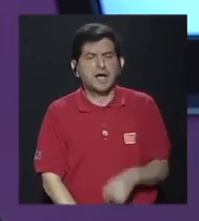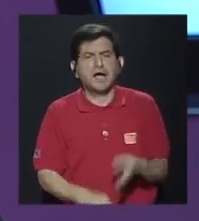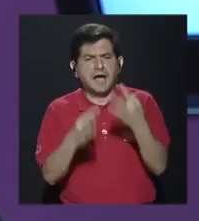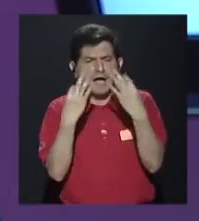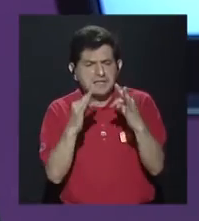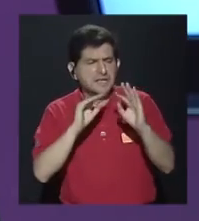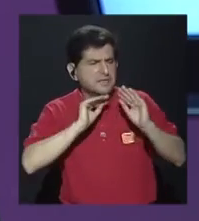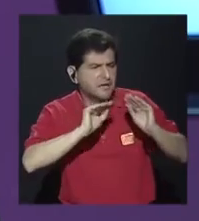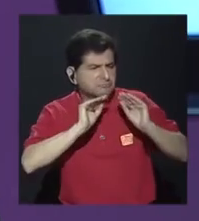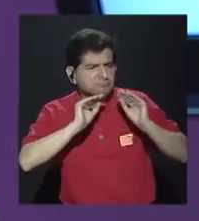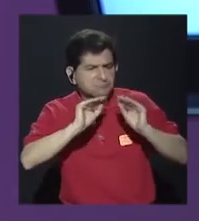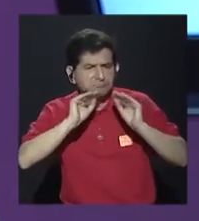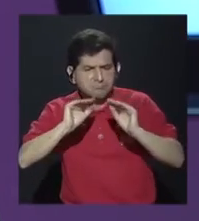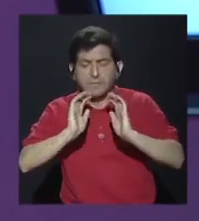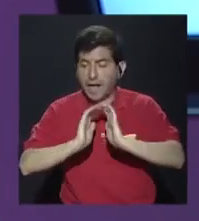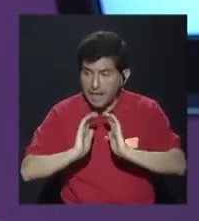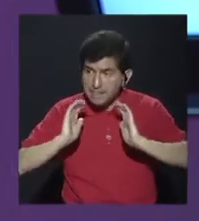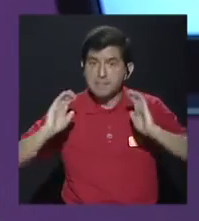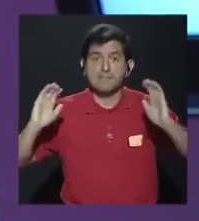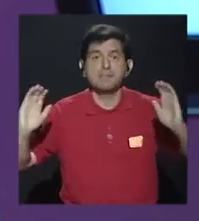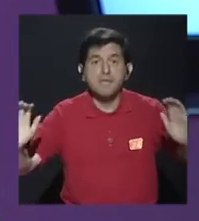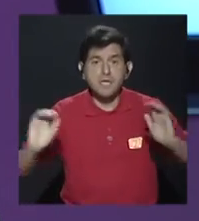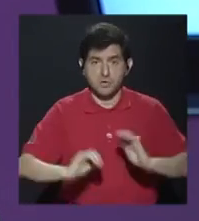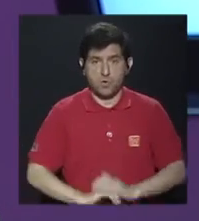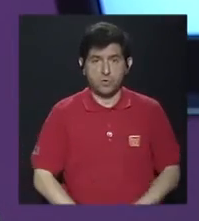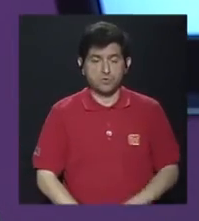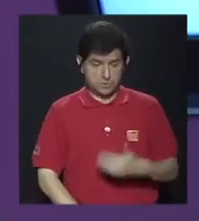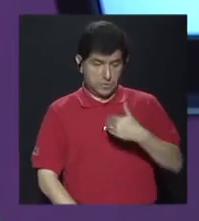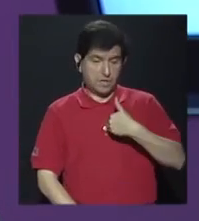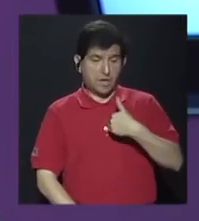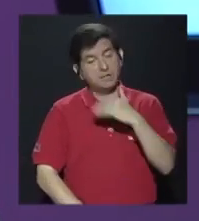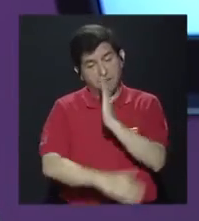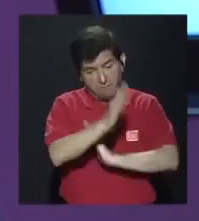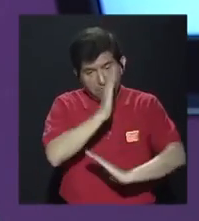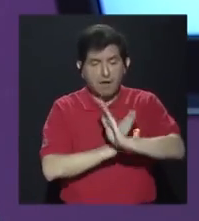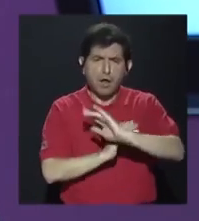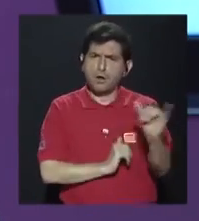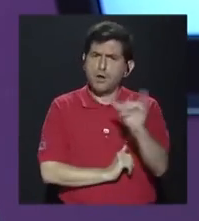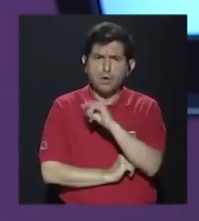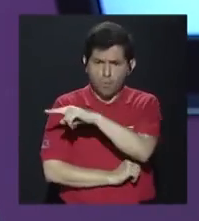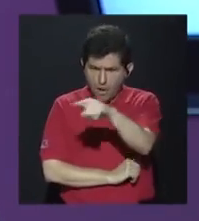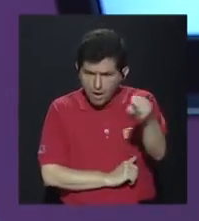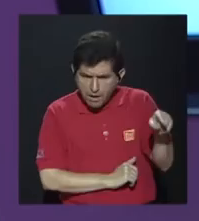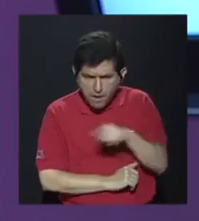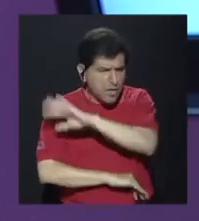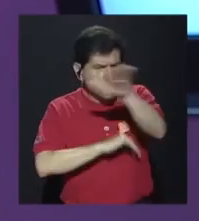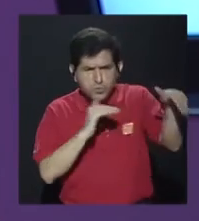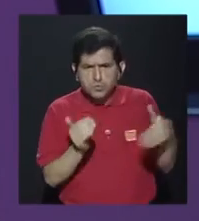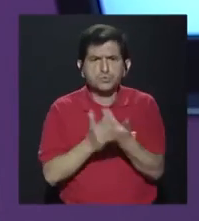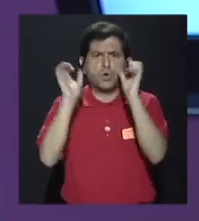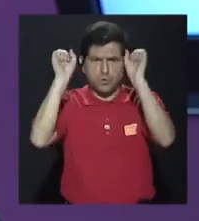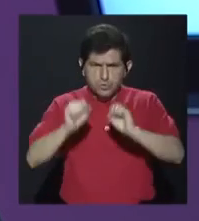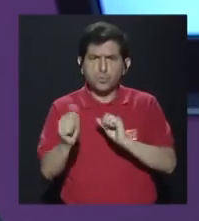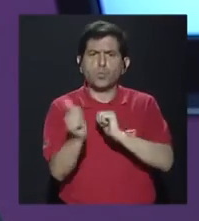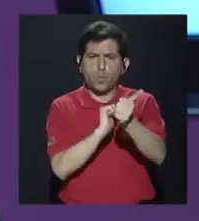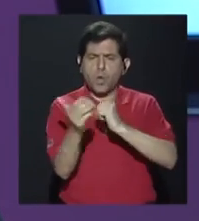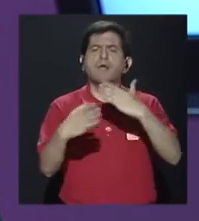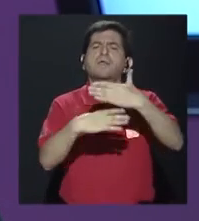inculcar también a los niños con discapacidad a que también todos podemos hacer